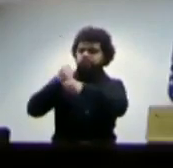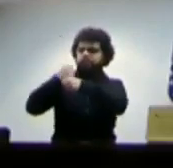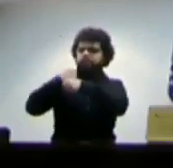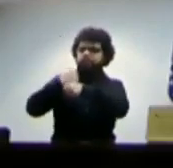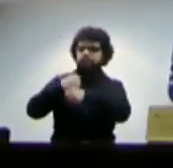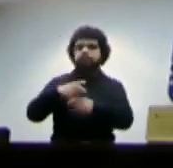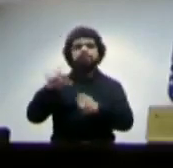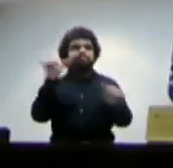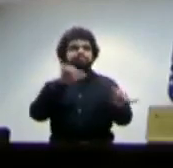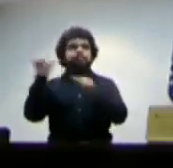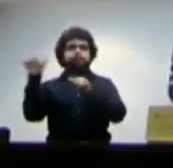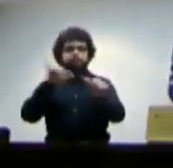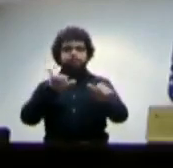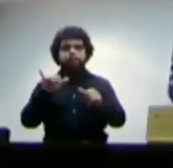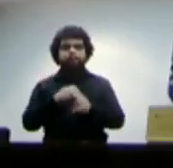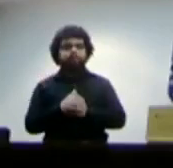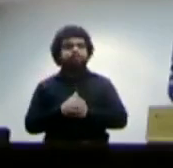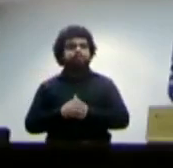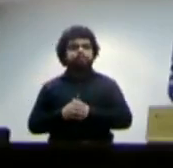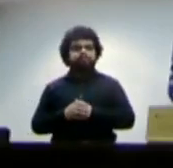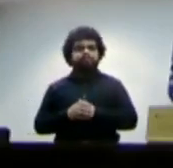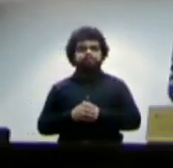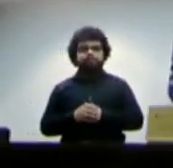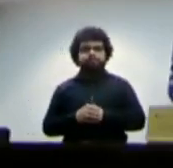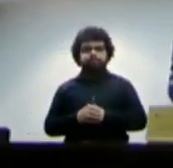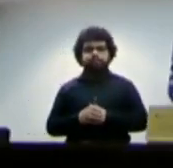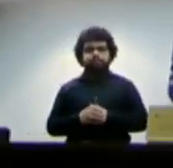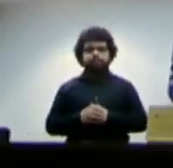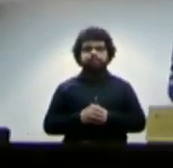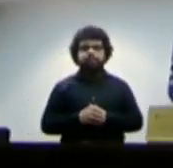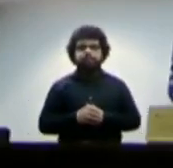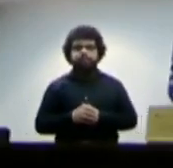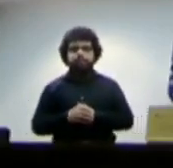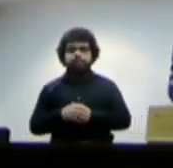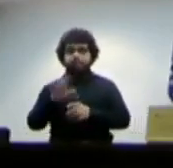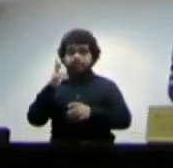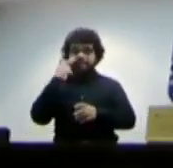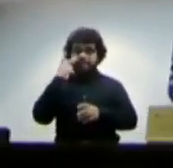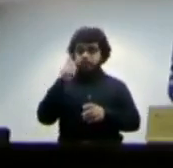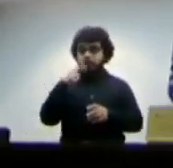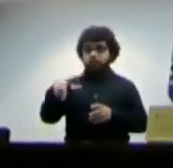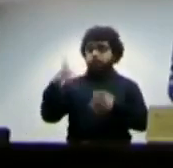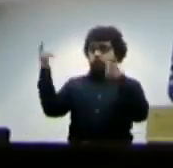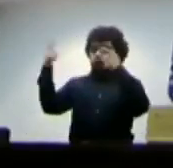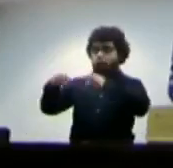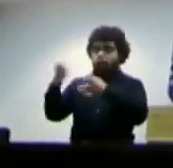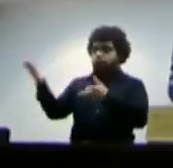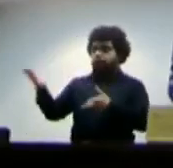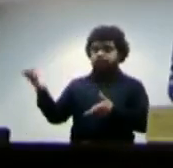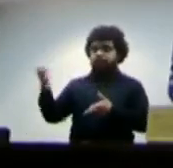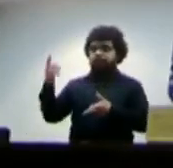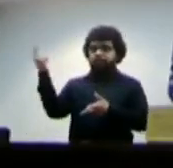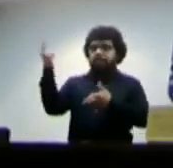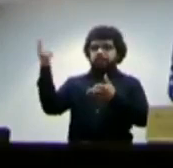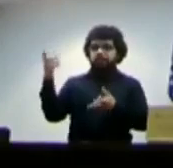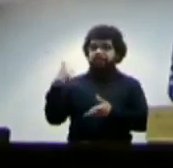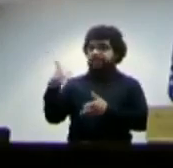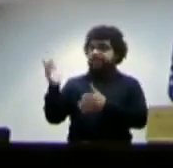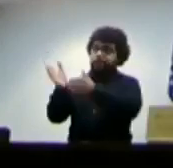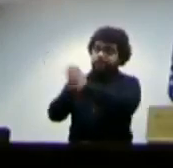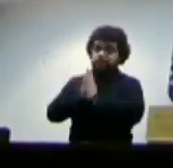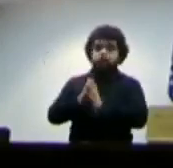Pues nuestras unidades generatrices hacen lo mismo. Ellas vieron que hubo un evento que le está demandando a ella,